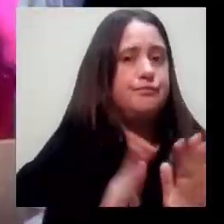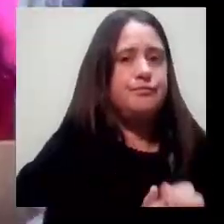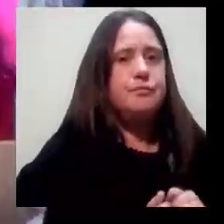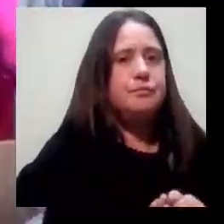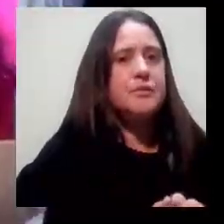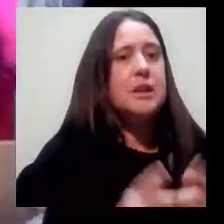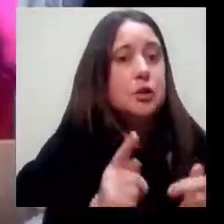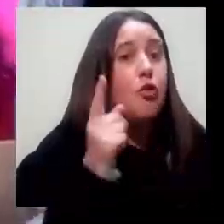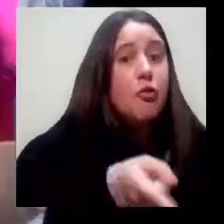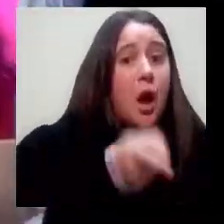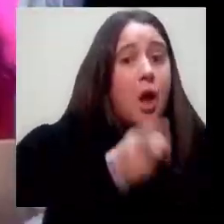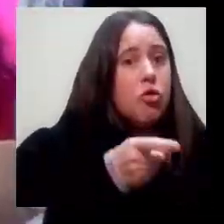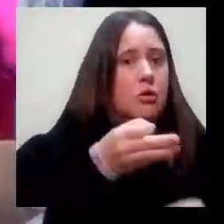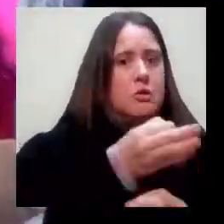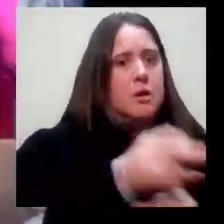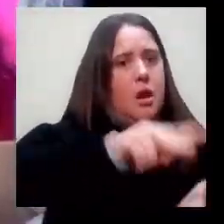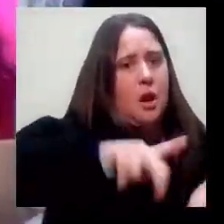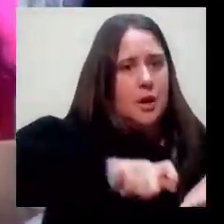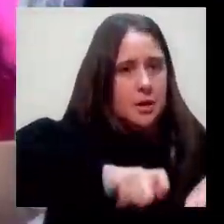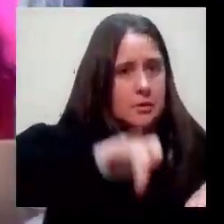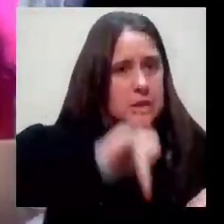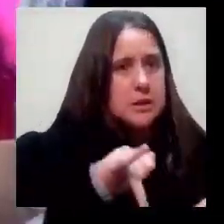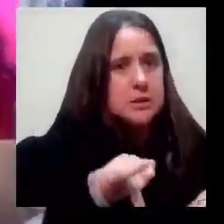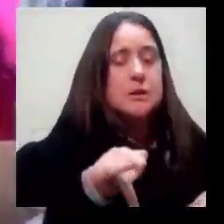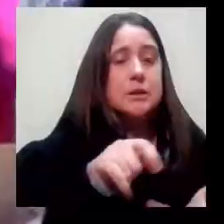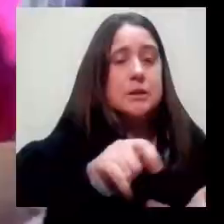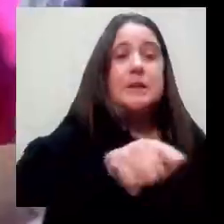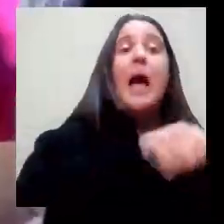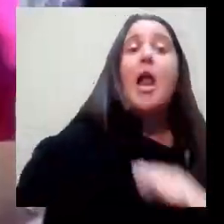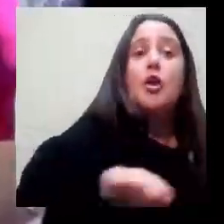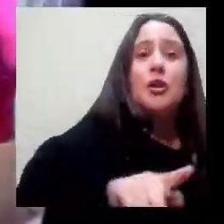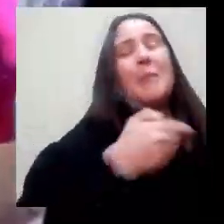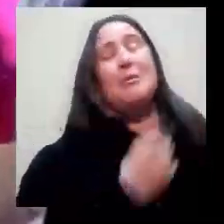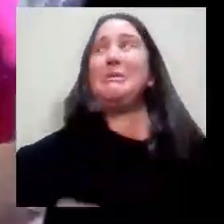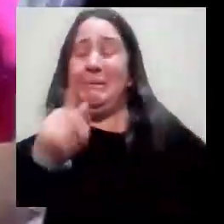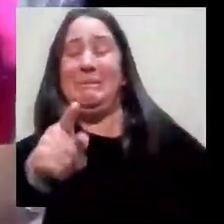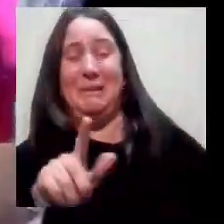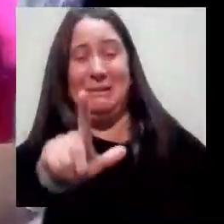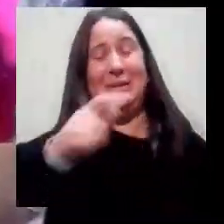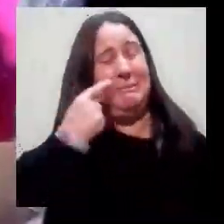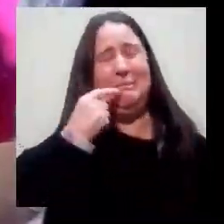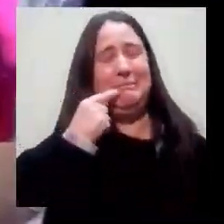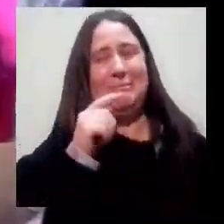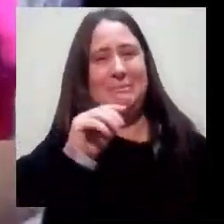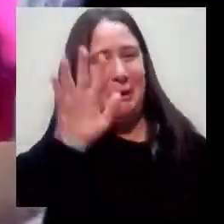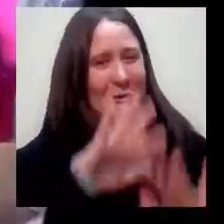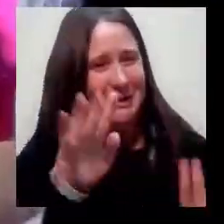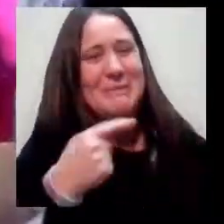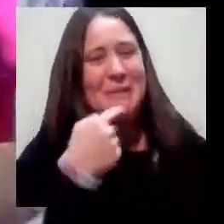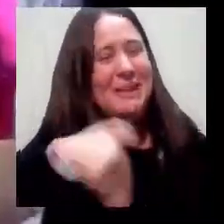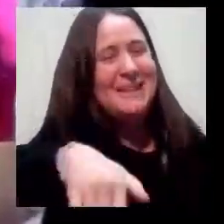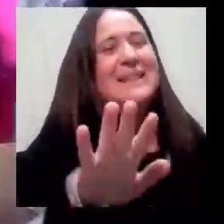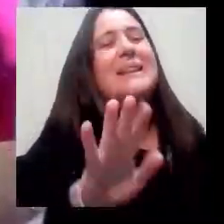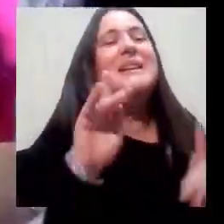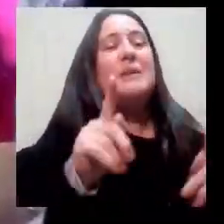obligatorio alfabetizar a los docentes. A los docentes también, a los niños. Lapsus. Iba a ir para ahí después. Es